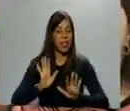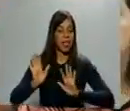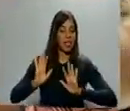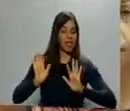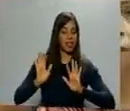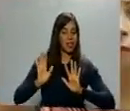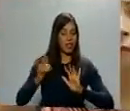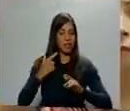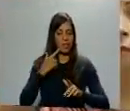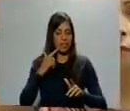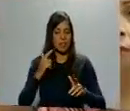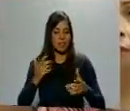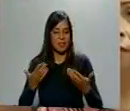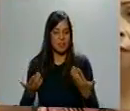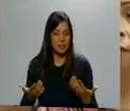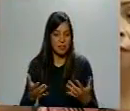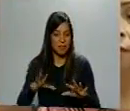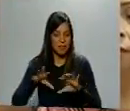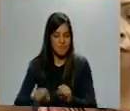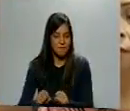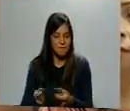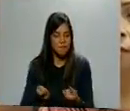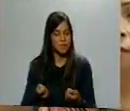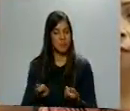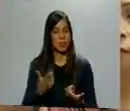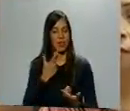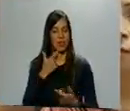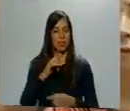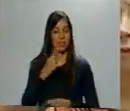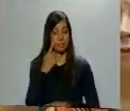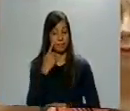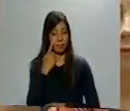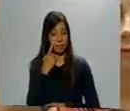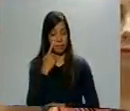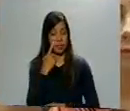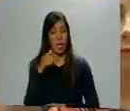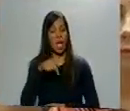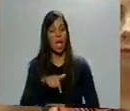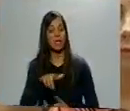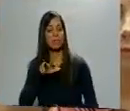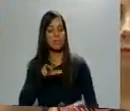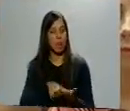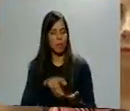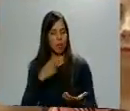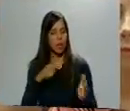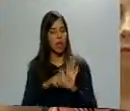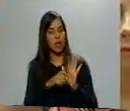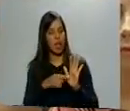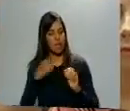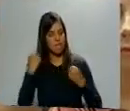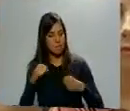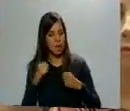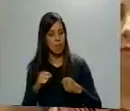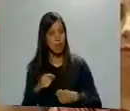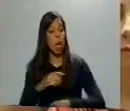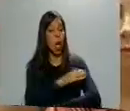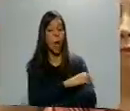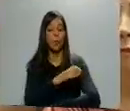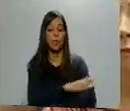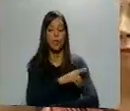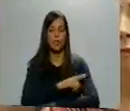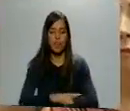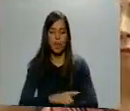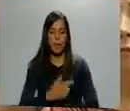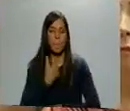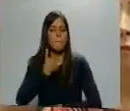quieren ni perder ni el chivo ni el mecate. Pero les voy a decir algo, si aquí se aplica la ley como se debe aplicar, bueno, ellos se van a quedar sin el chivo y